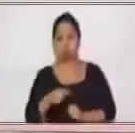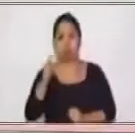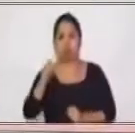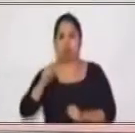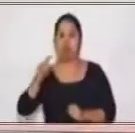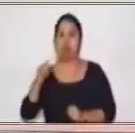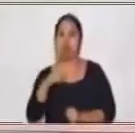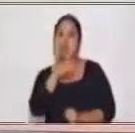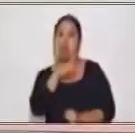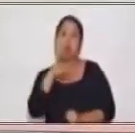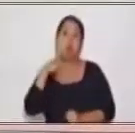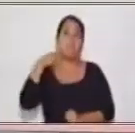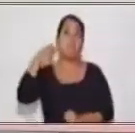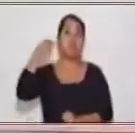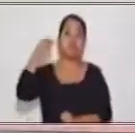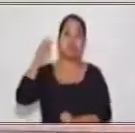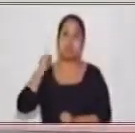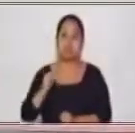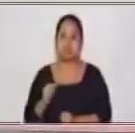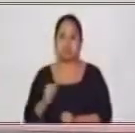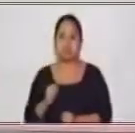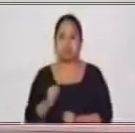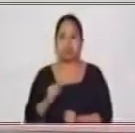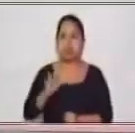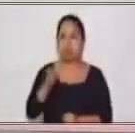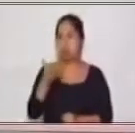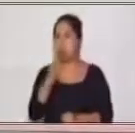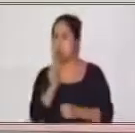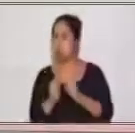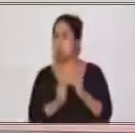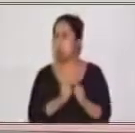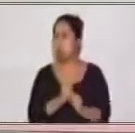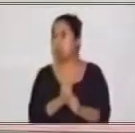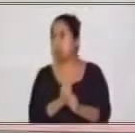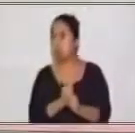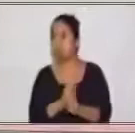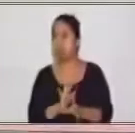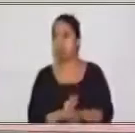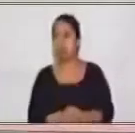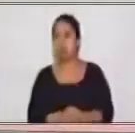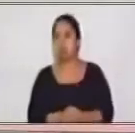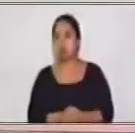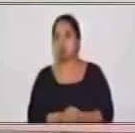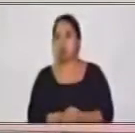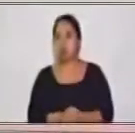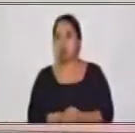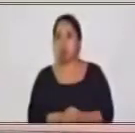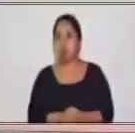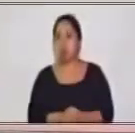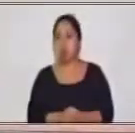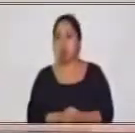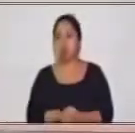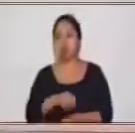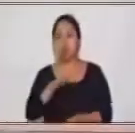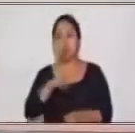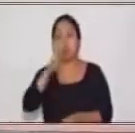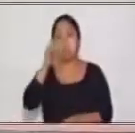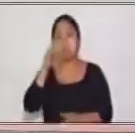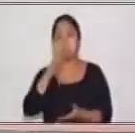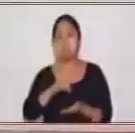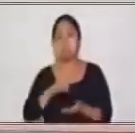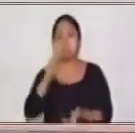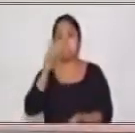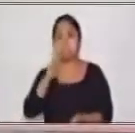romanticismo podemos abarcarnos que esto fue a finales del siglo XIX. Eso quiere decir que aquí el neoclasicismo